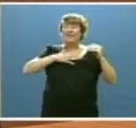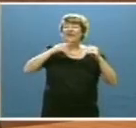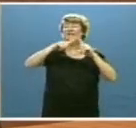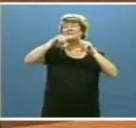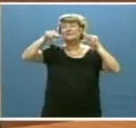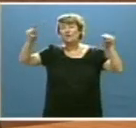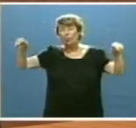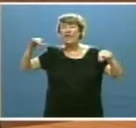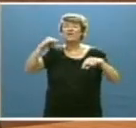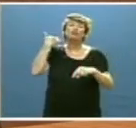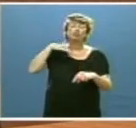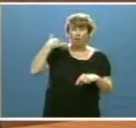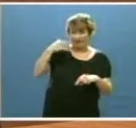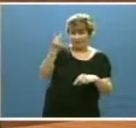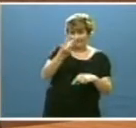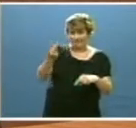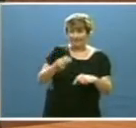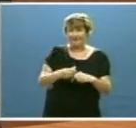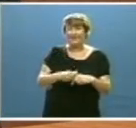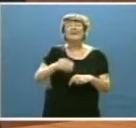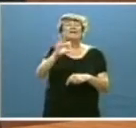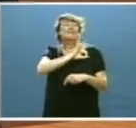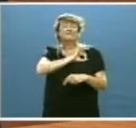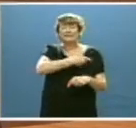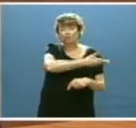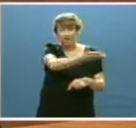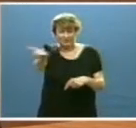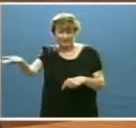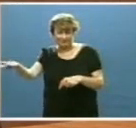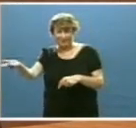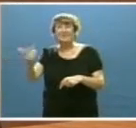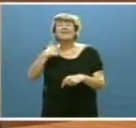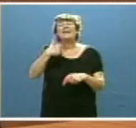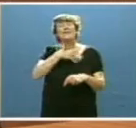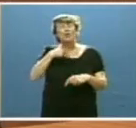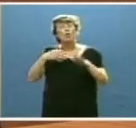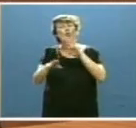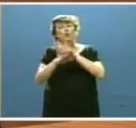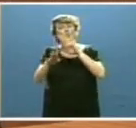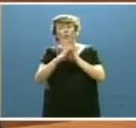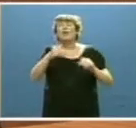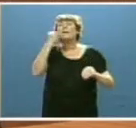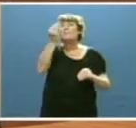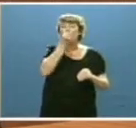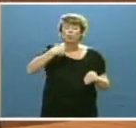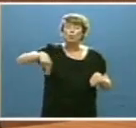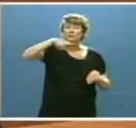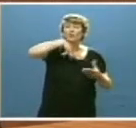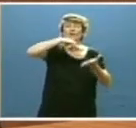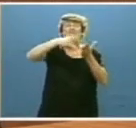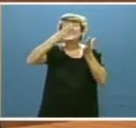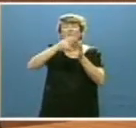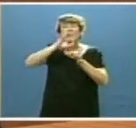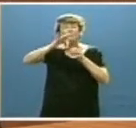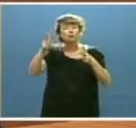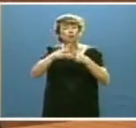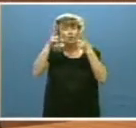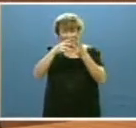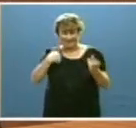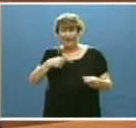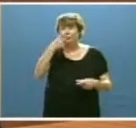soria señorías queremos seguir mejorando también nuestro sistema de servicios sociales que como antes se dijo